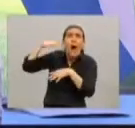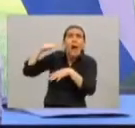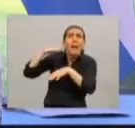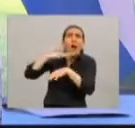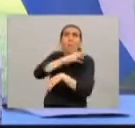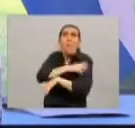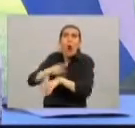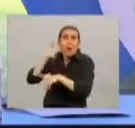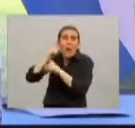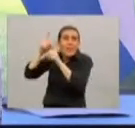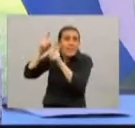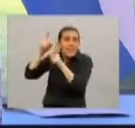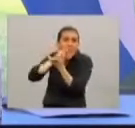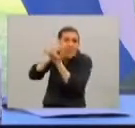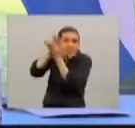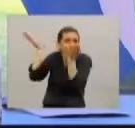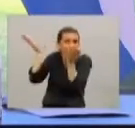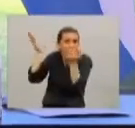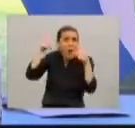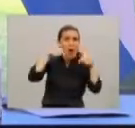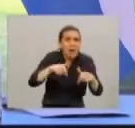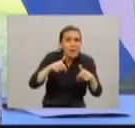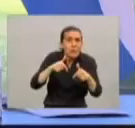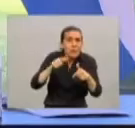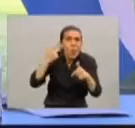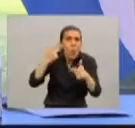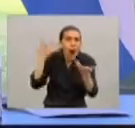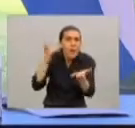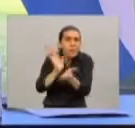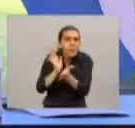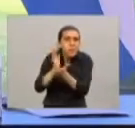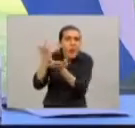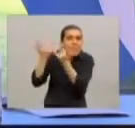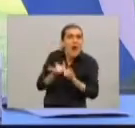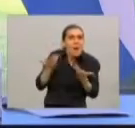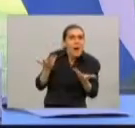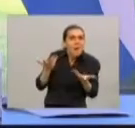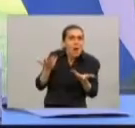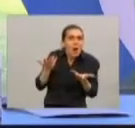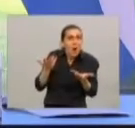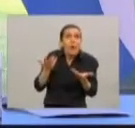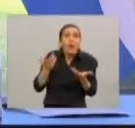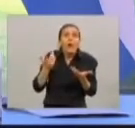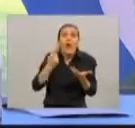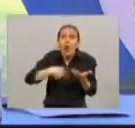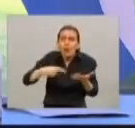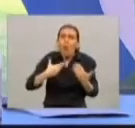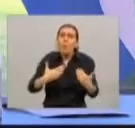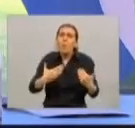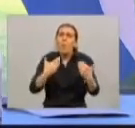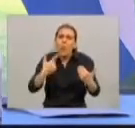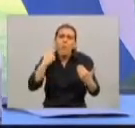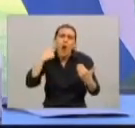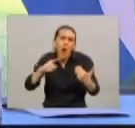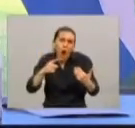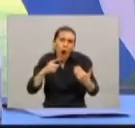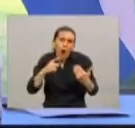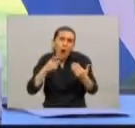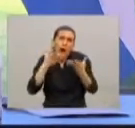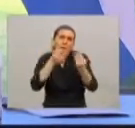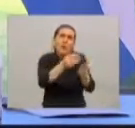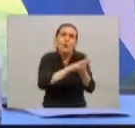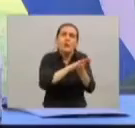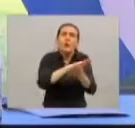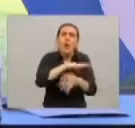celebro la conjunción de tres fuerzas, de dos fuerzas políticas y tres áreas, el AMBA, con el presidente tomando decisiones en